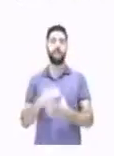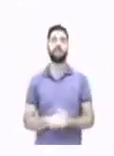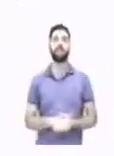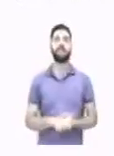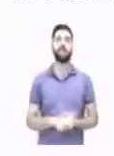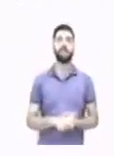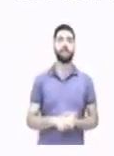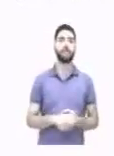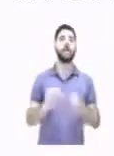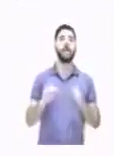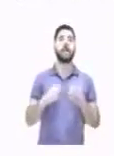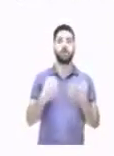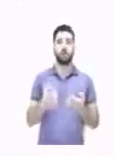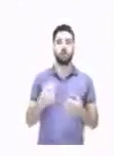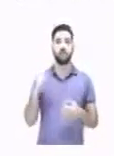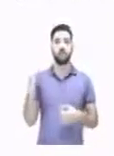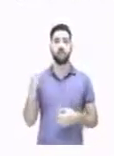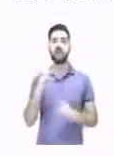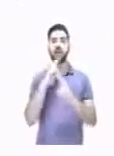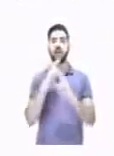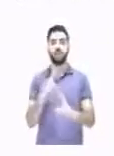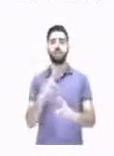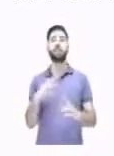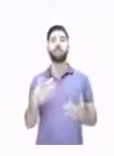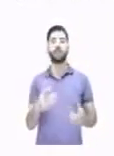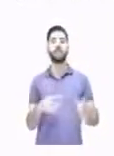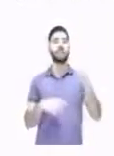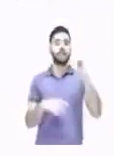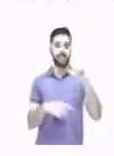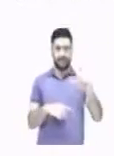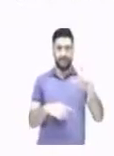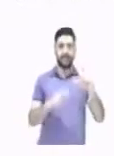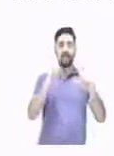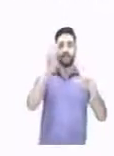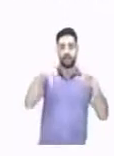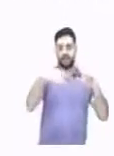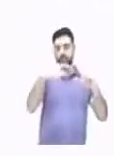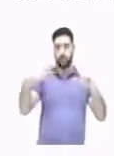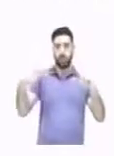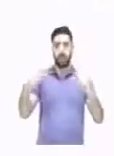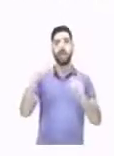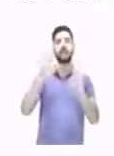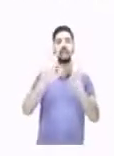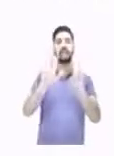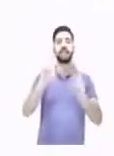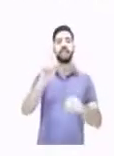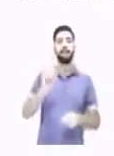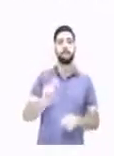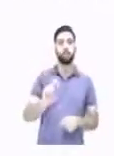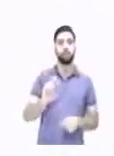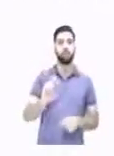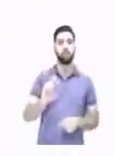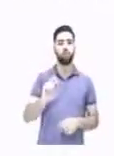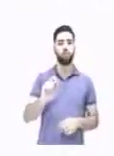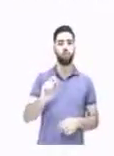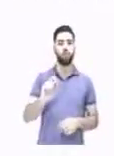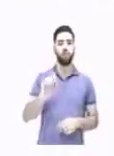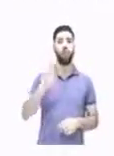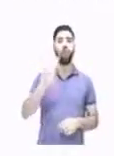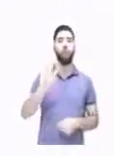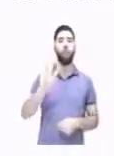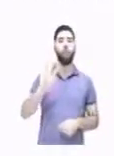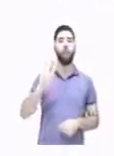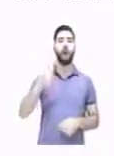42.17 grados. Por lo tanto, C me va a quedar igual a 7.40.